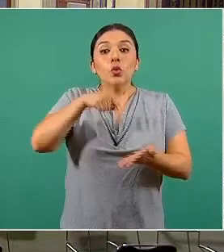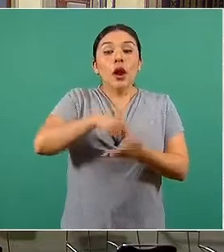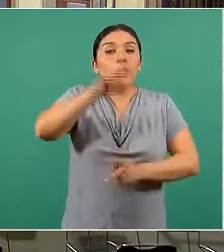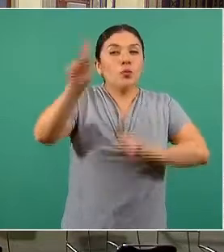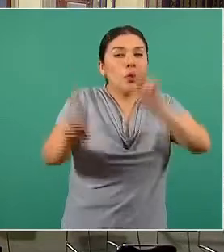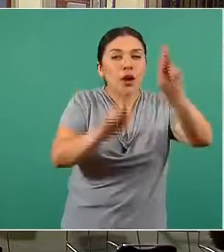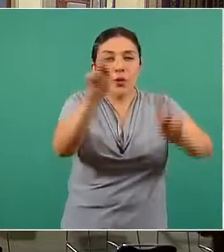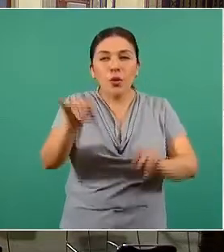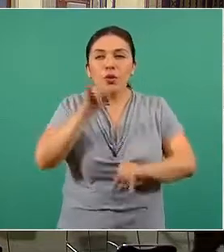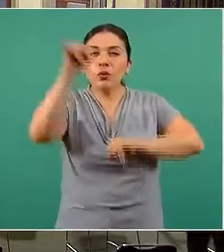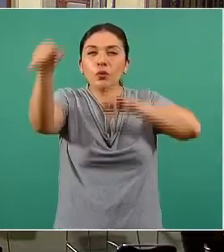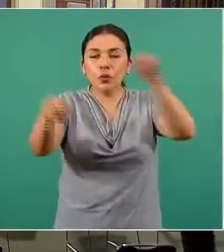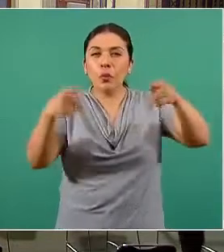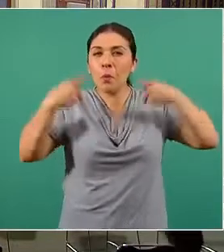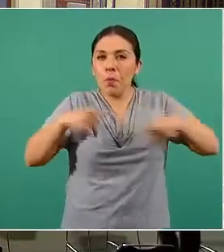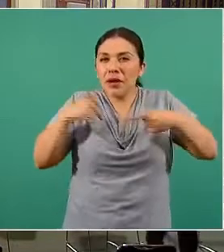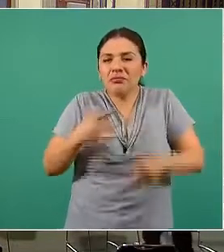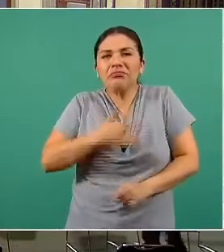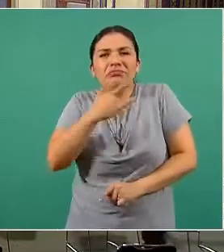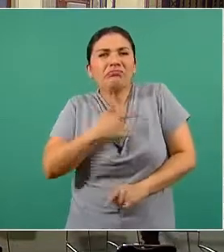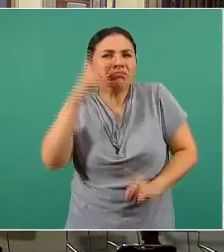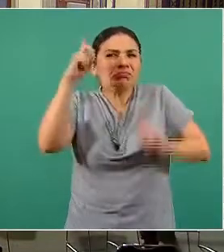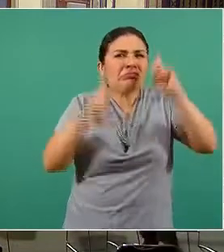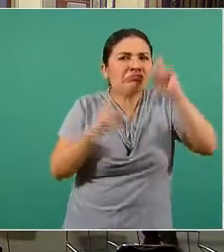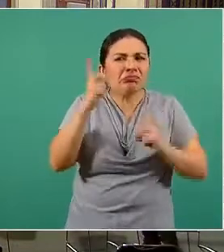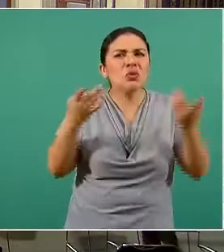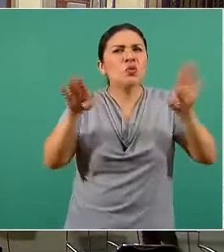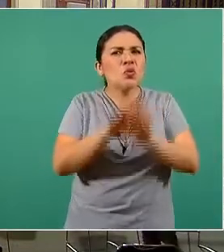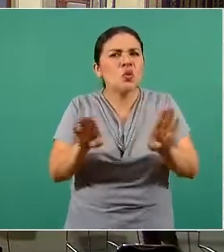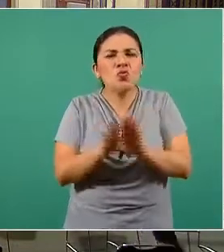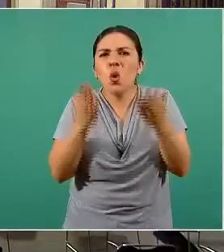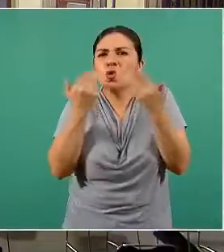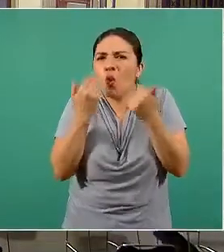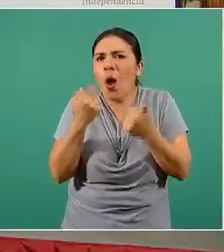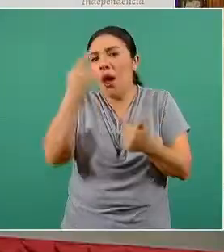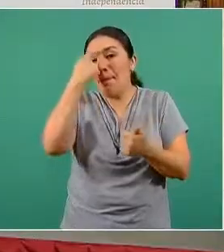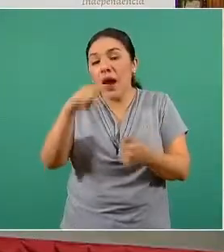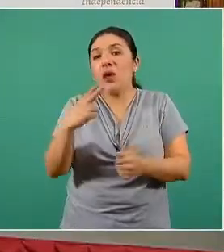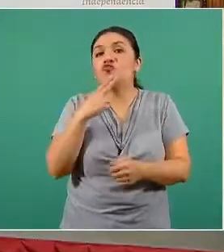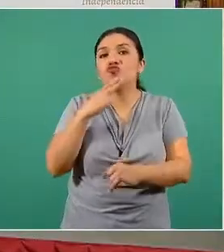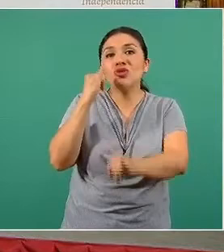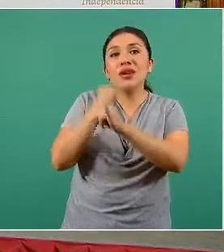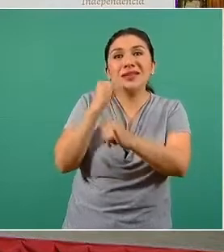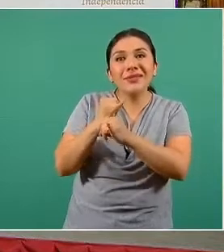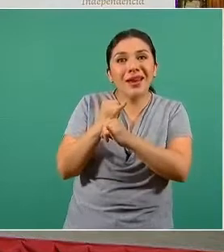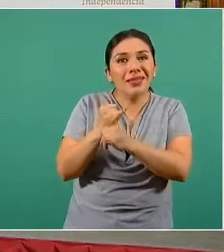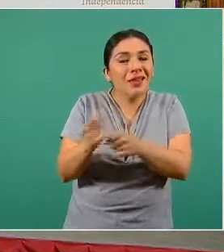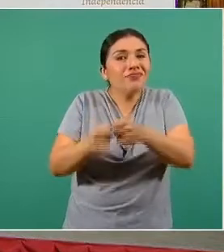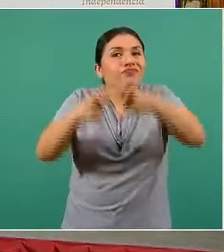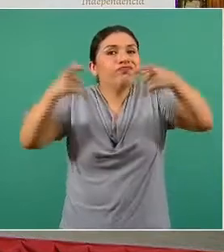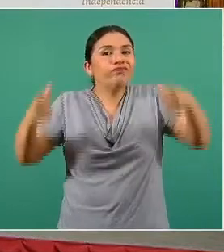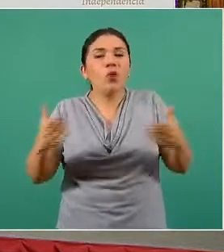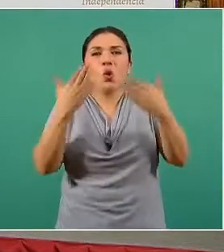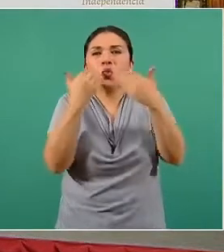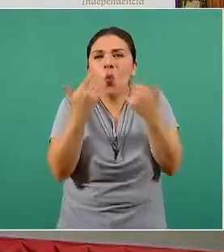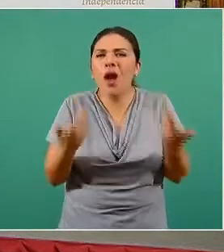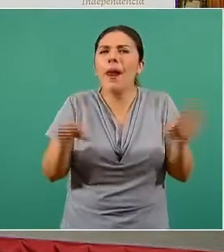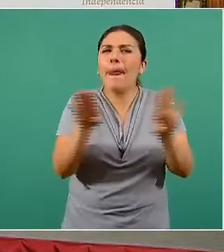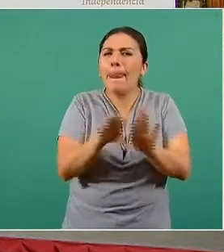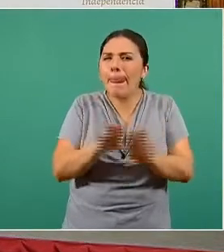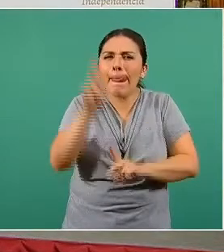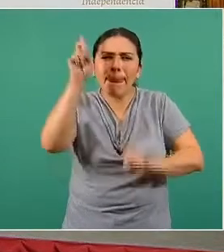para aquellas personas que pudieran tener esta inquietud, donde evidentemente no hay un acceso tan amplio al